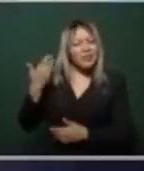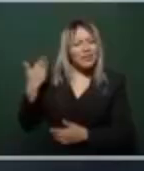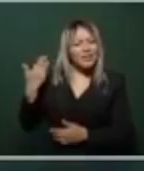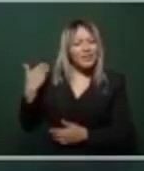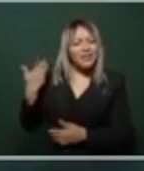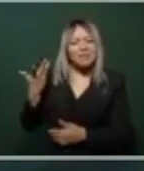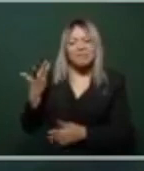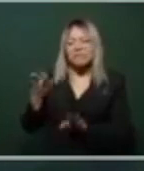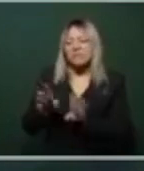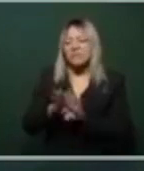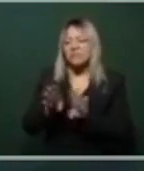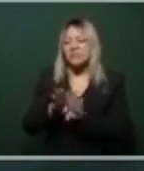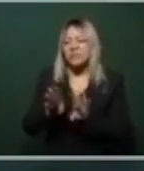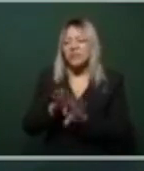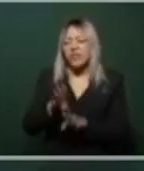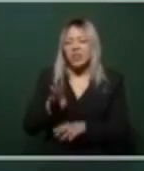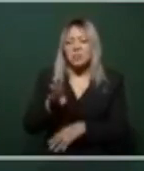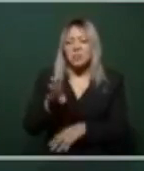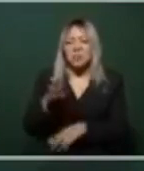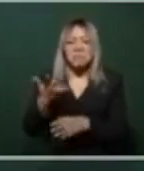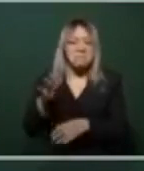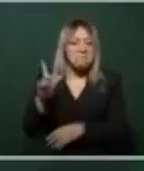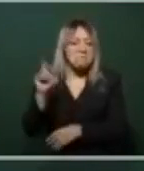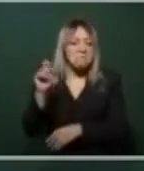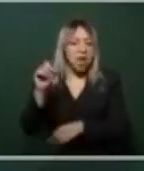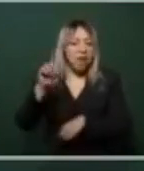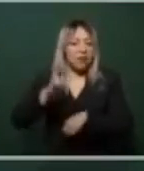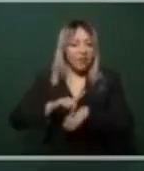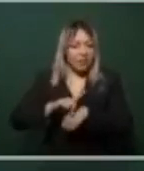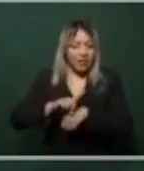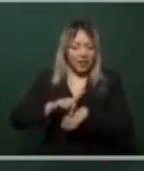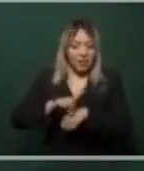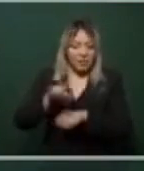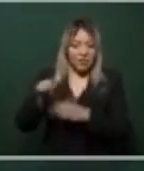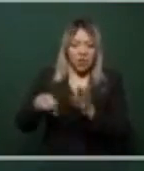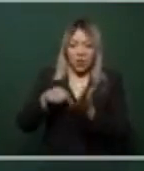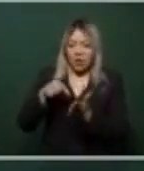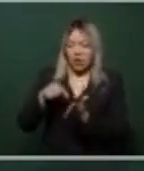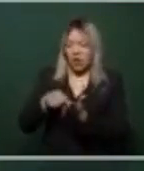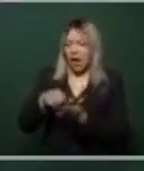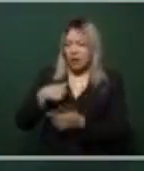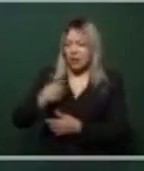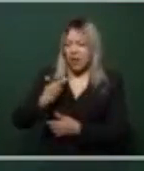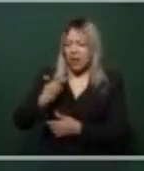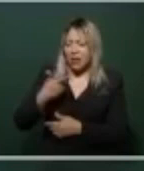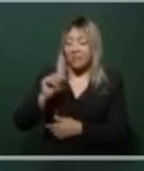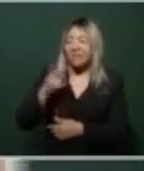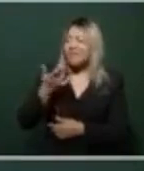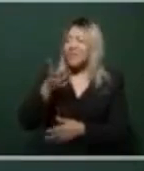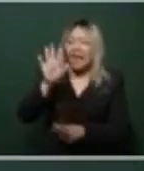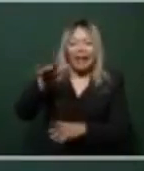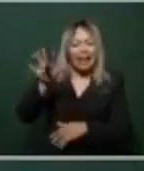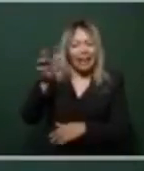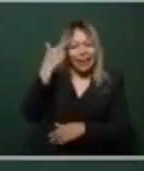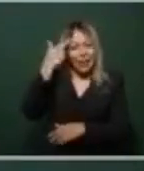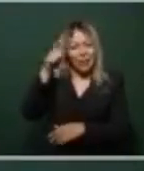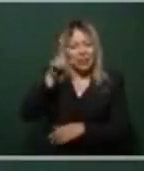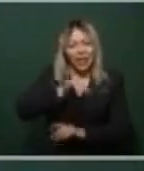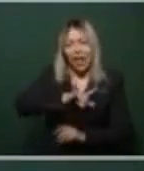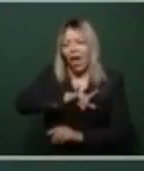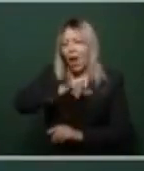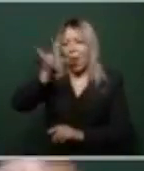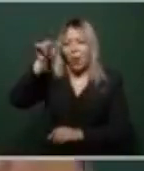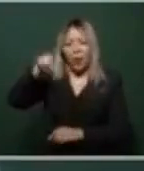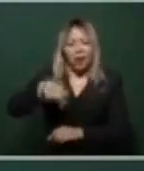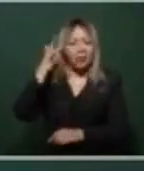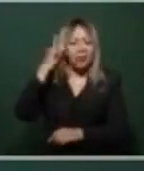hace como 20 días, en un acto formal, ahí lo saludé, en el aeropuerto de Santa Lucía,